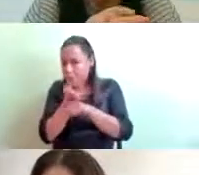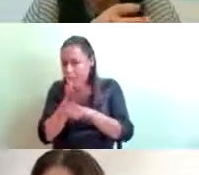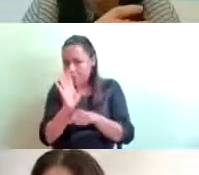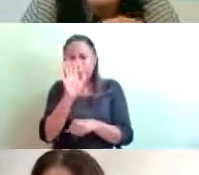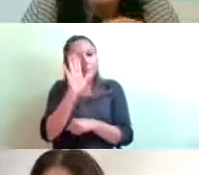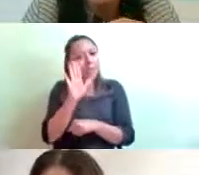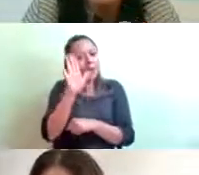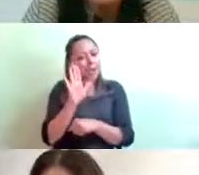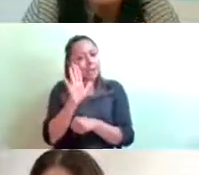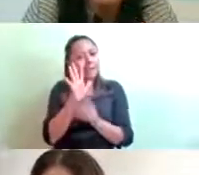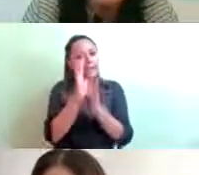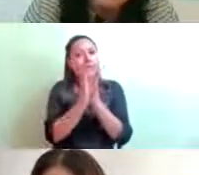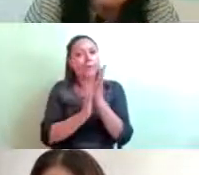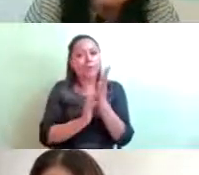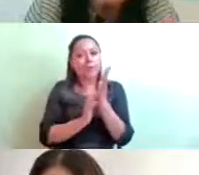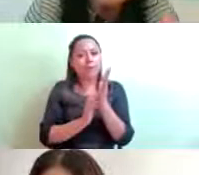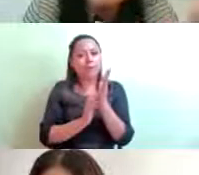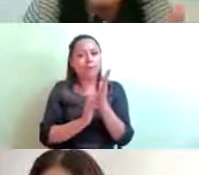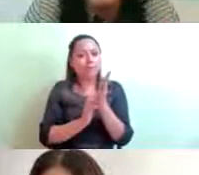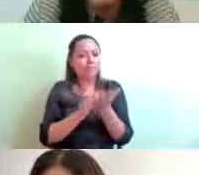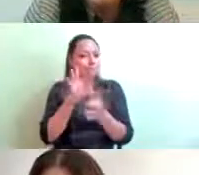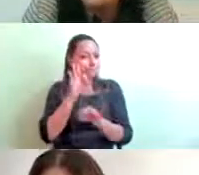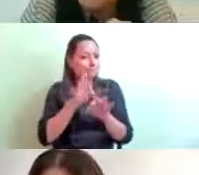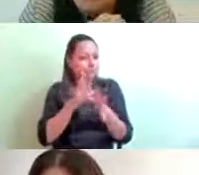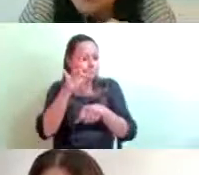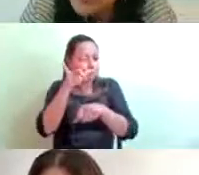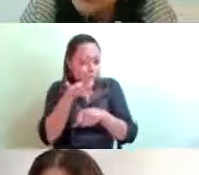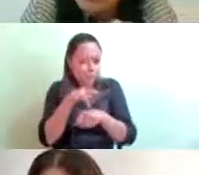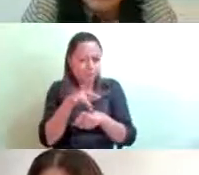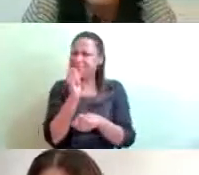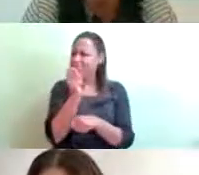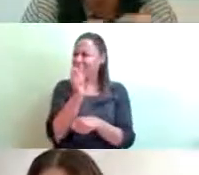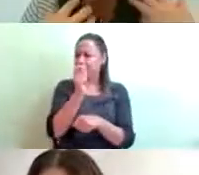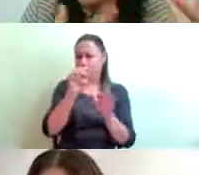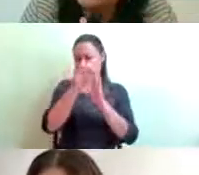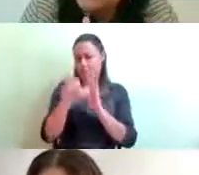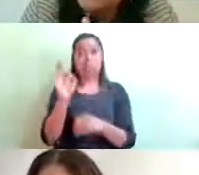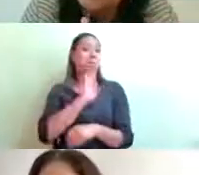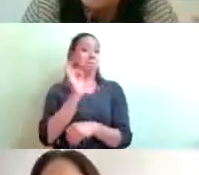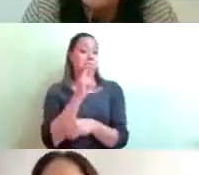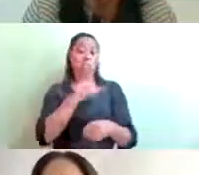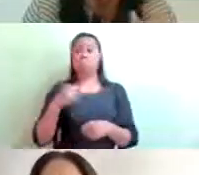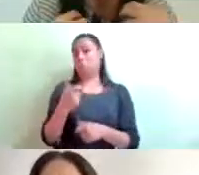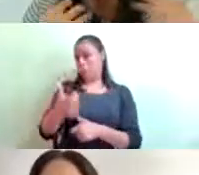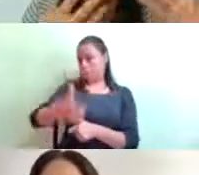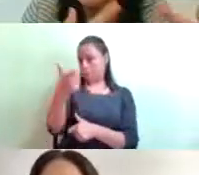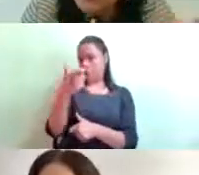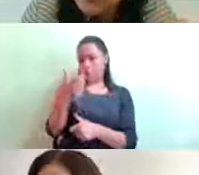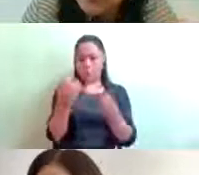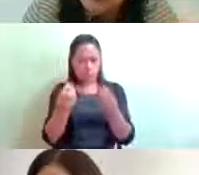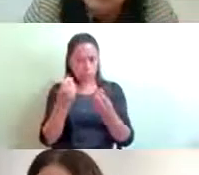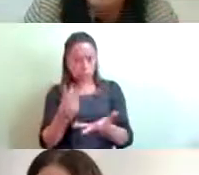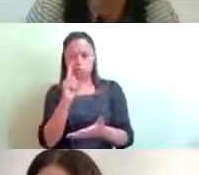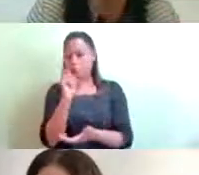física. Quiere decir que el modelo nos dice que aun y cuando tengamos muchísima infraestructura hídrica y